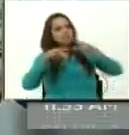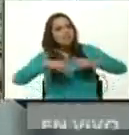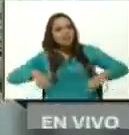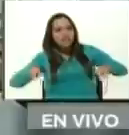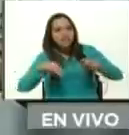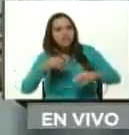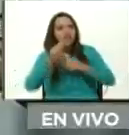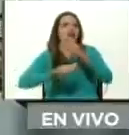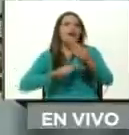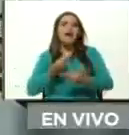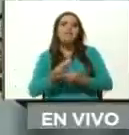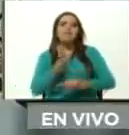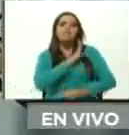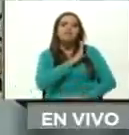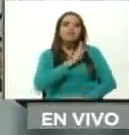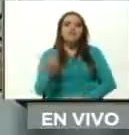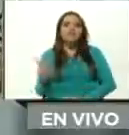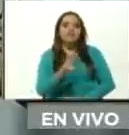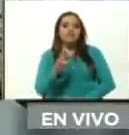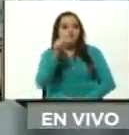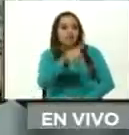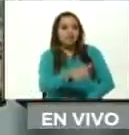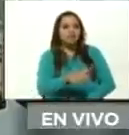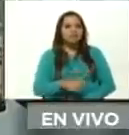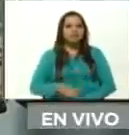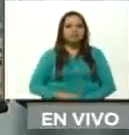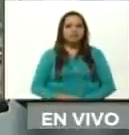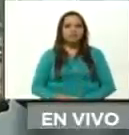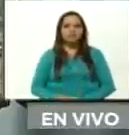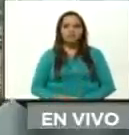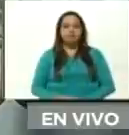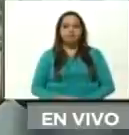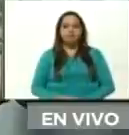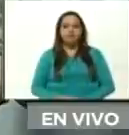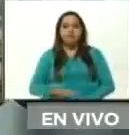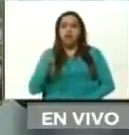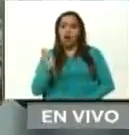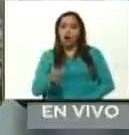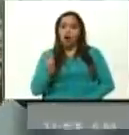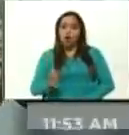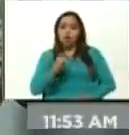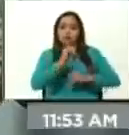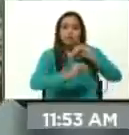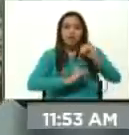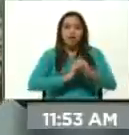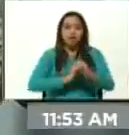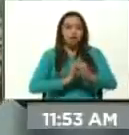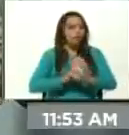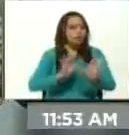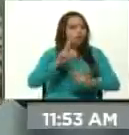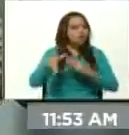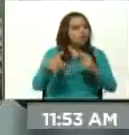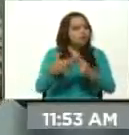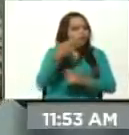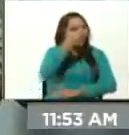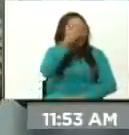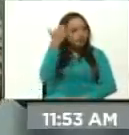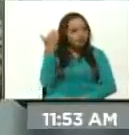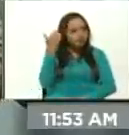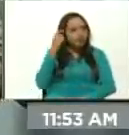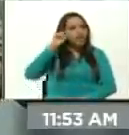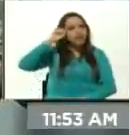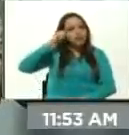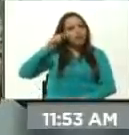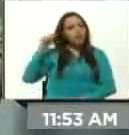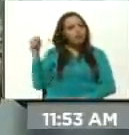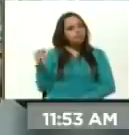que realicen en la República Bolivariana de Venezuela. La Corte, nunca dejemos de visualizar